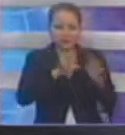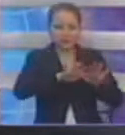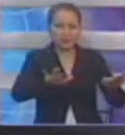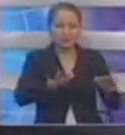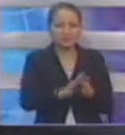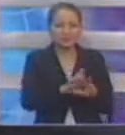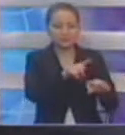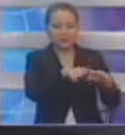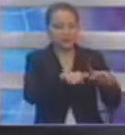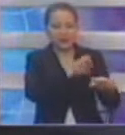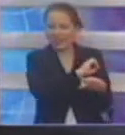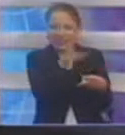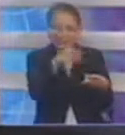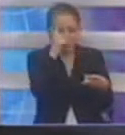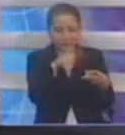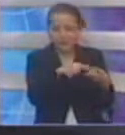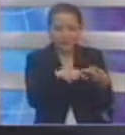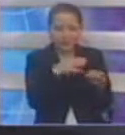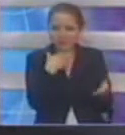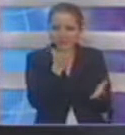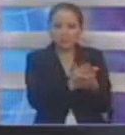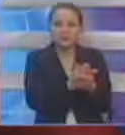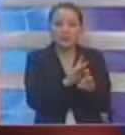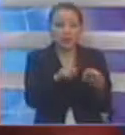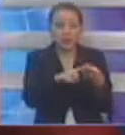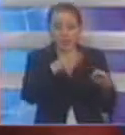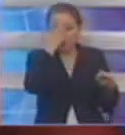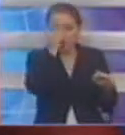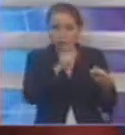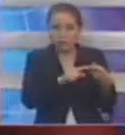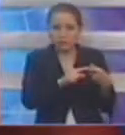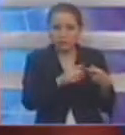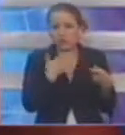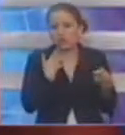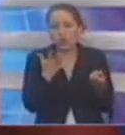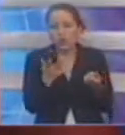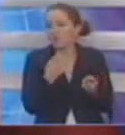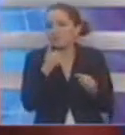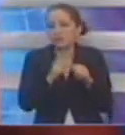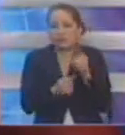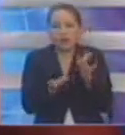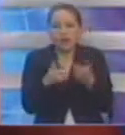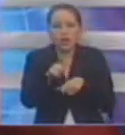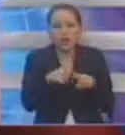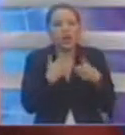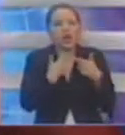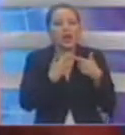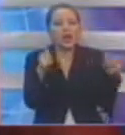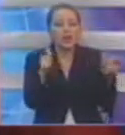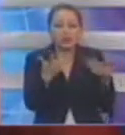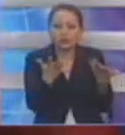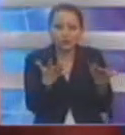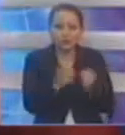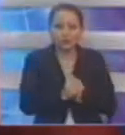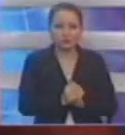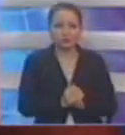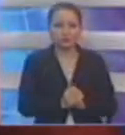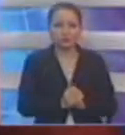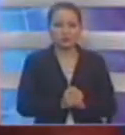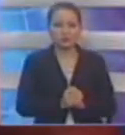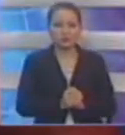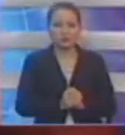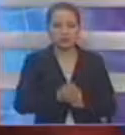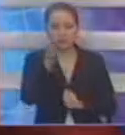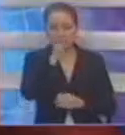decirlo, por dos razones muy claras. Por favor. En primer lugar, porque no había ni podía haber espacios de libertad. No había, ni